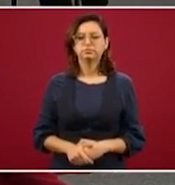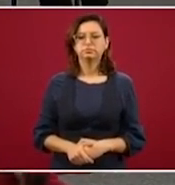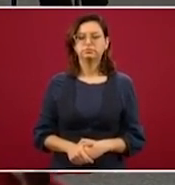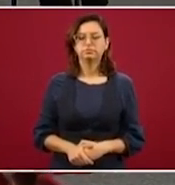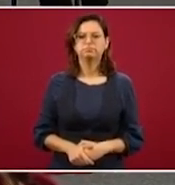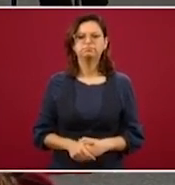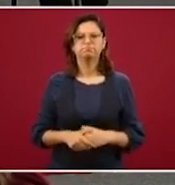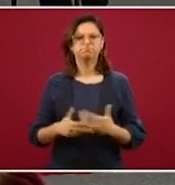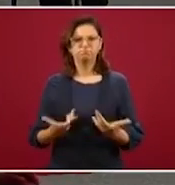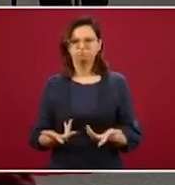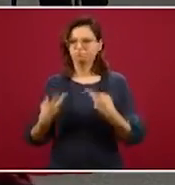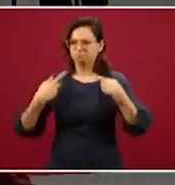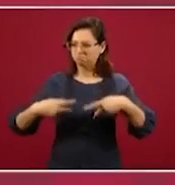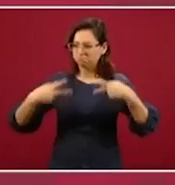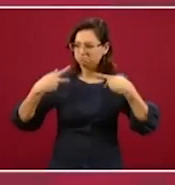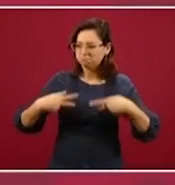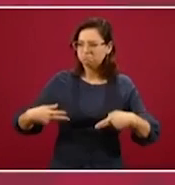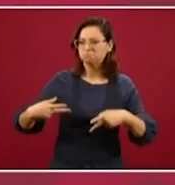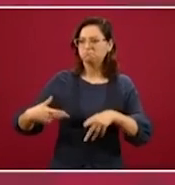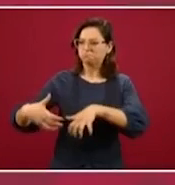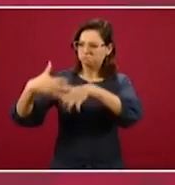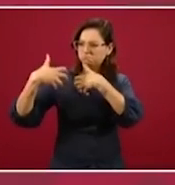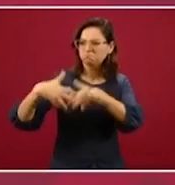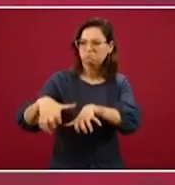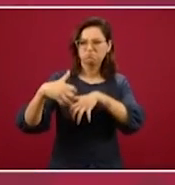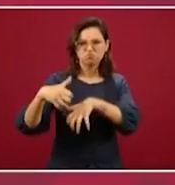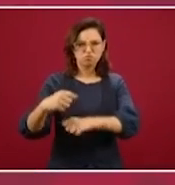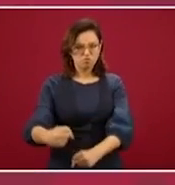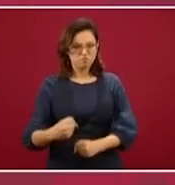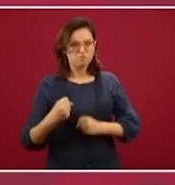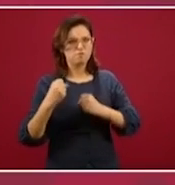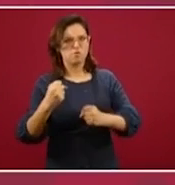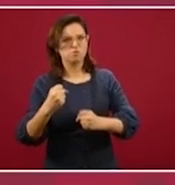resistencia civil pacífica,